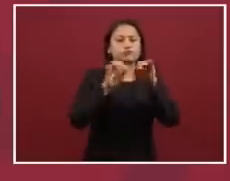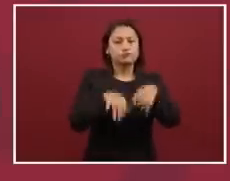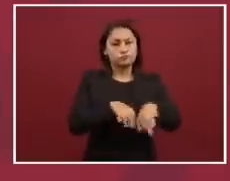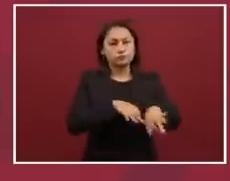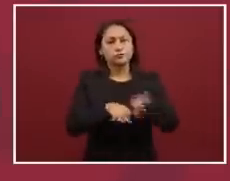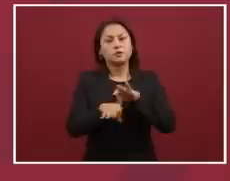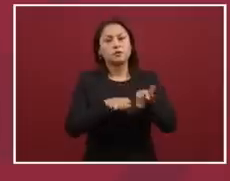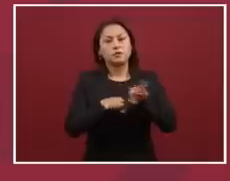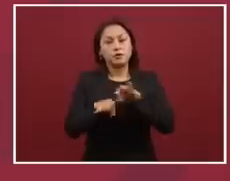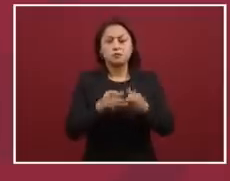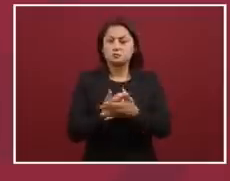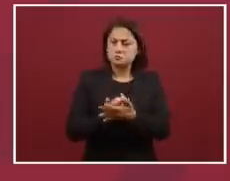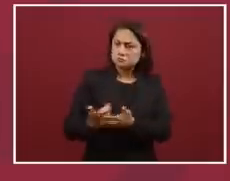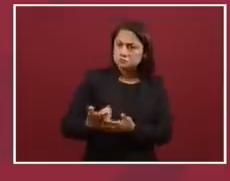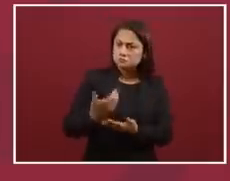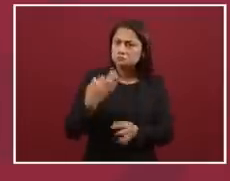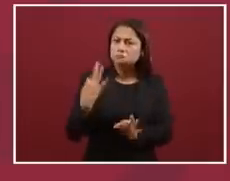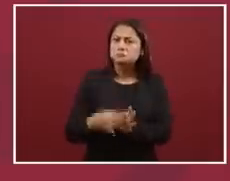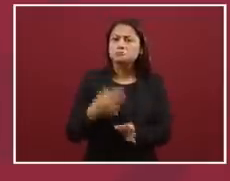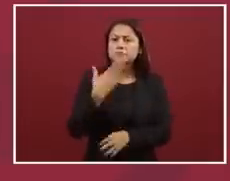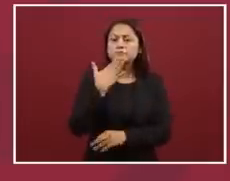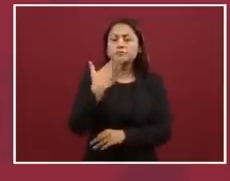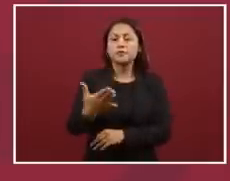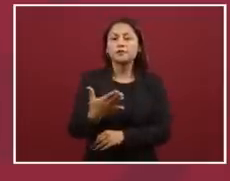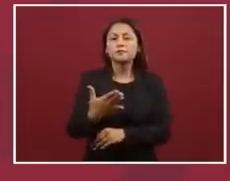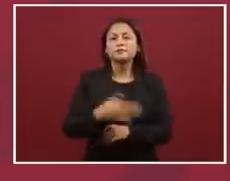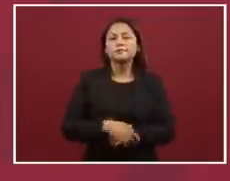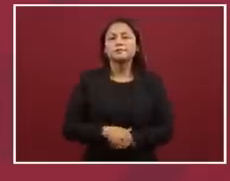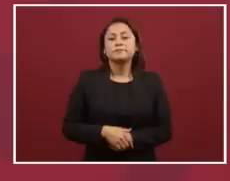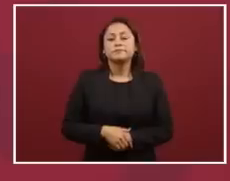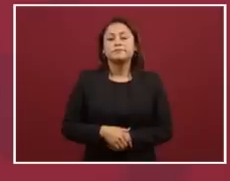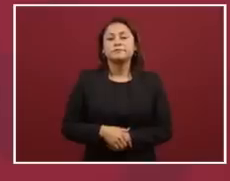con buenos salarios en tanto